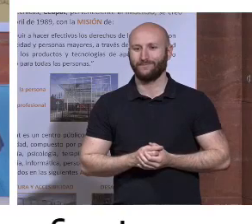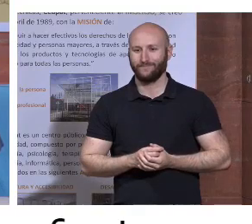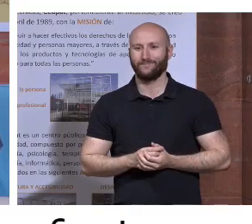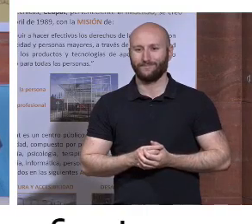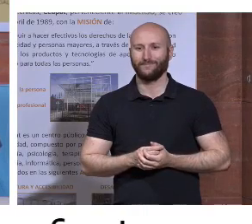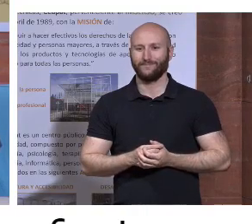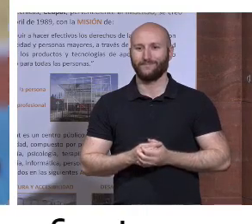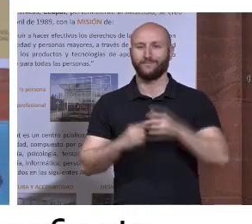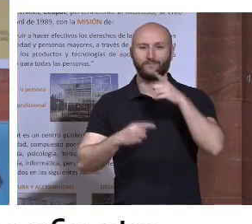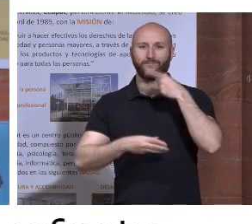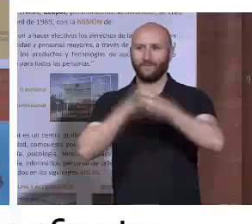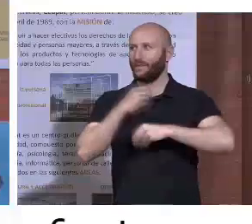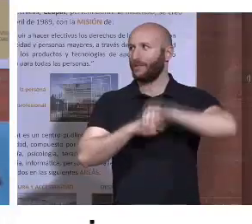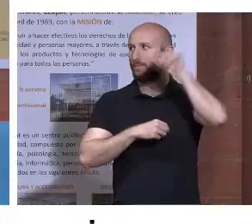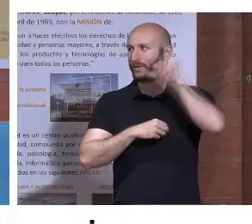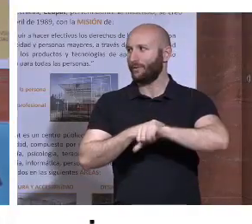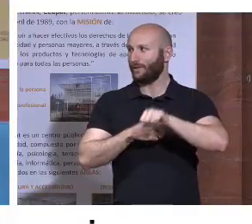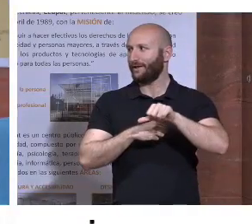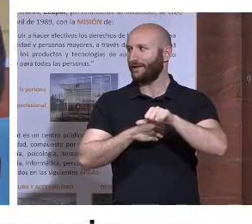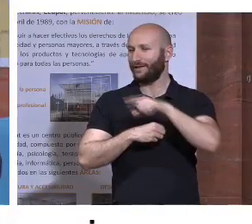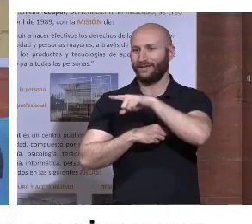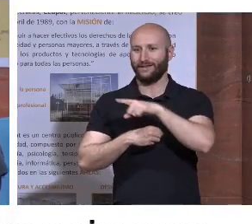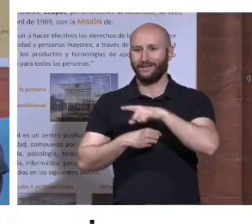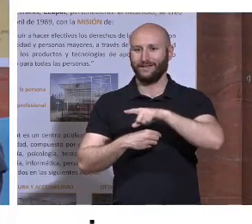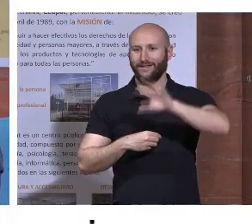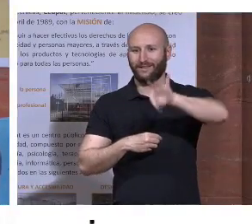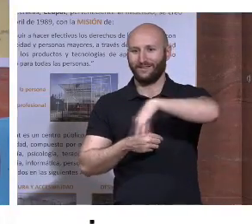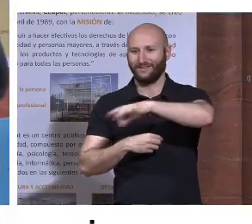Coge la película y haz así, ahí en la caja, ¿eh?